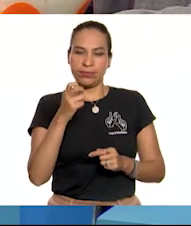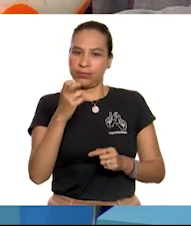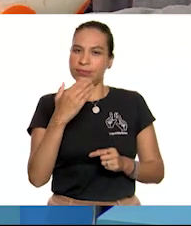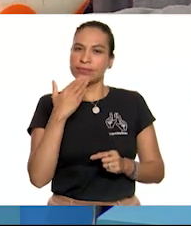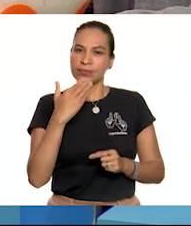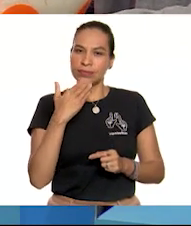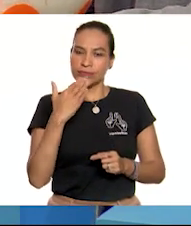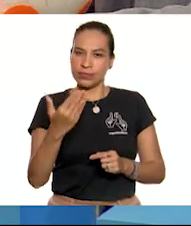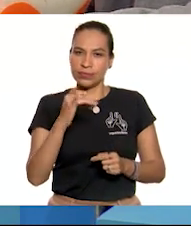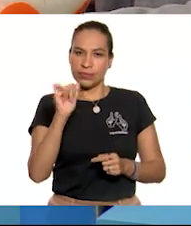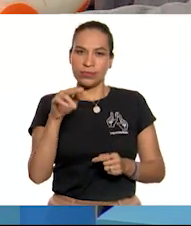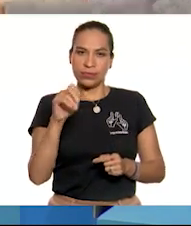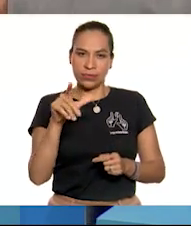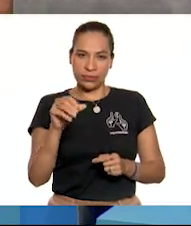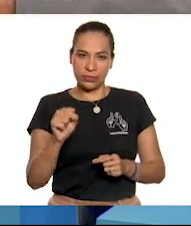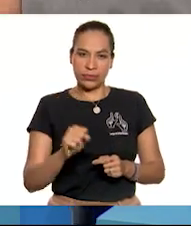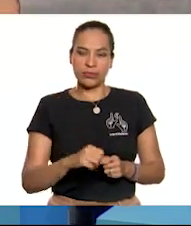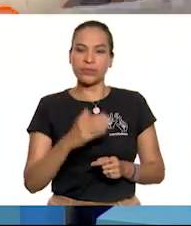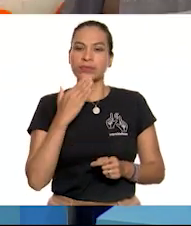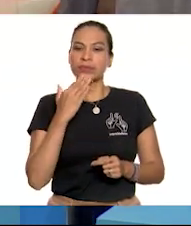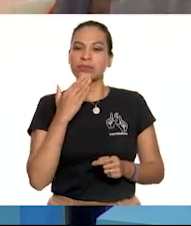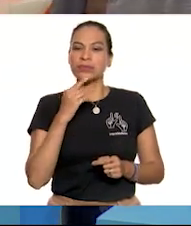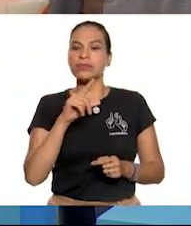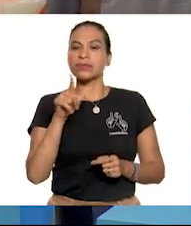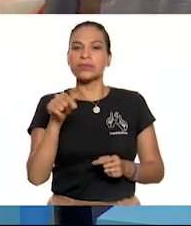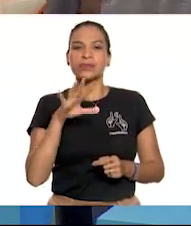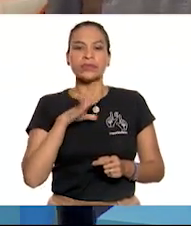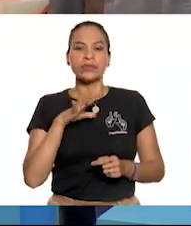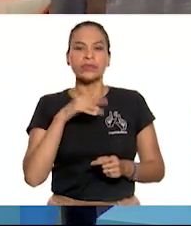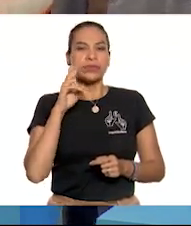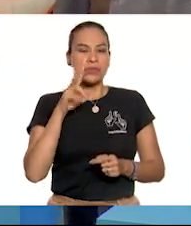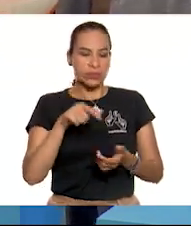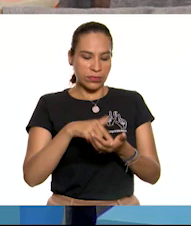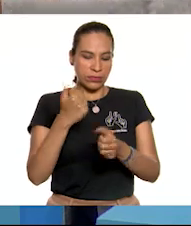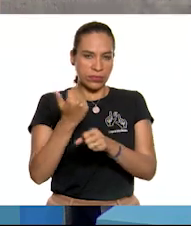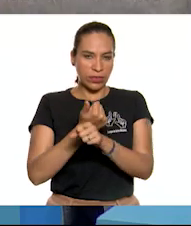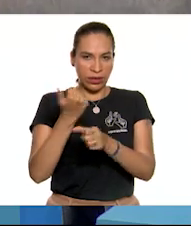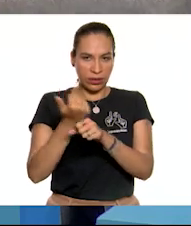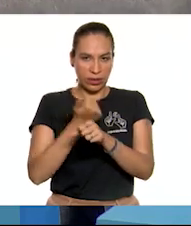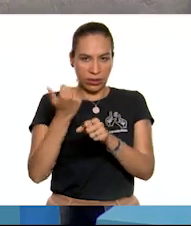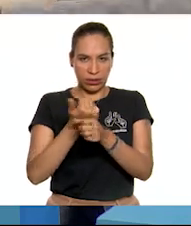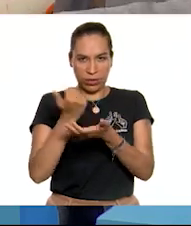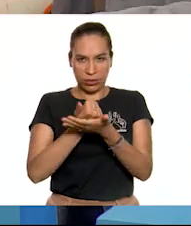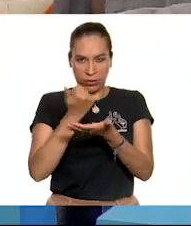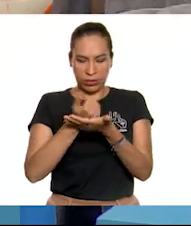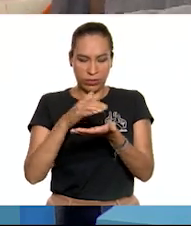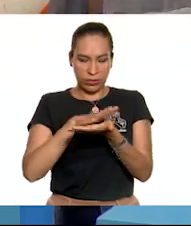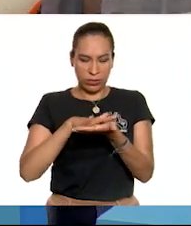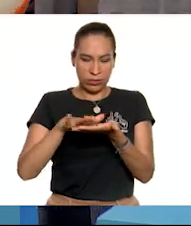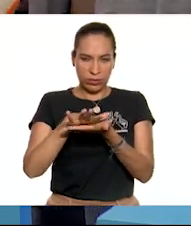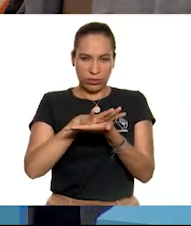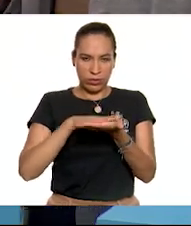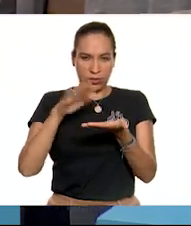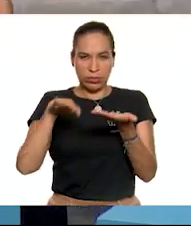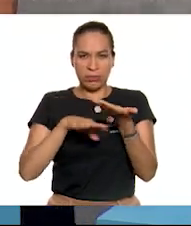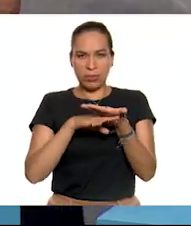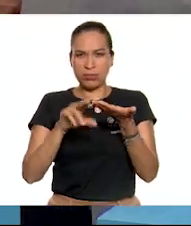Exactamente. Muy bien, Juan Carlos. Uy, y muy bien. Y bueno, pues aquí ya se ve que queda el arroz arriba. El arroz quedó arriba. Nuestra harina quedó